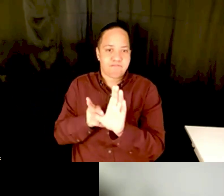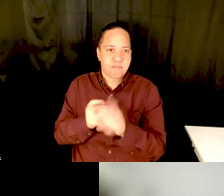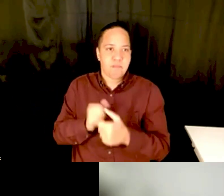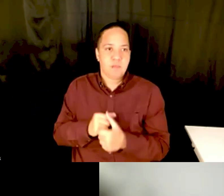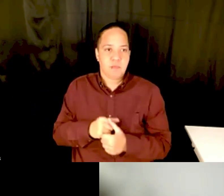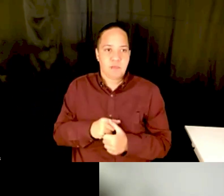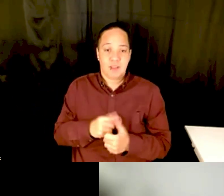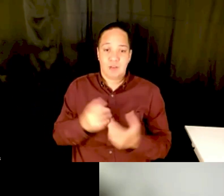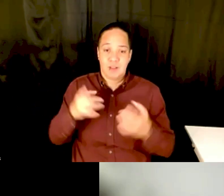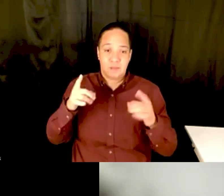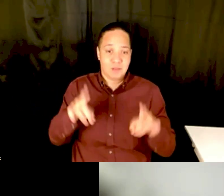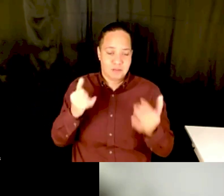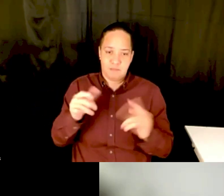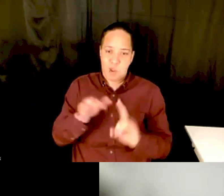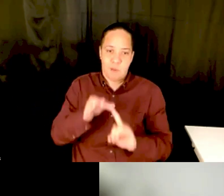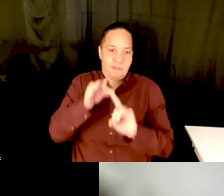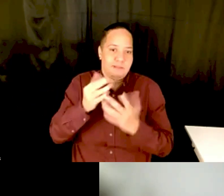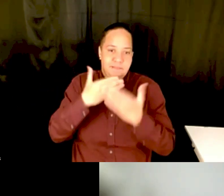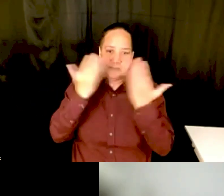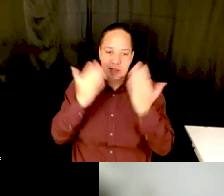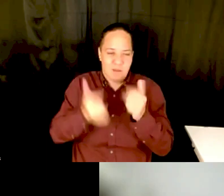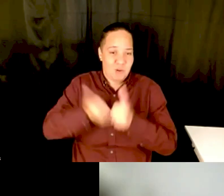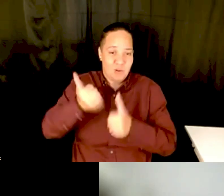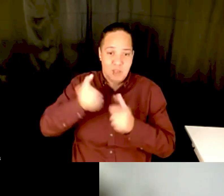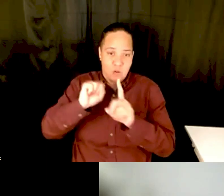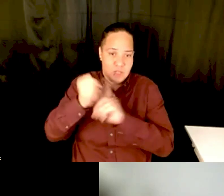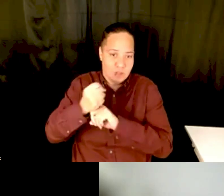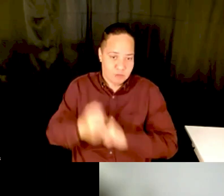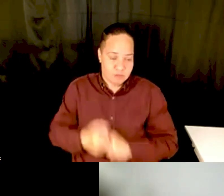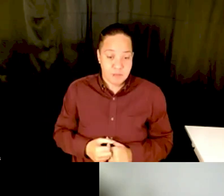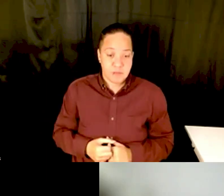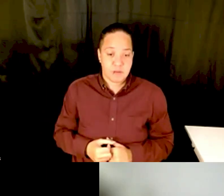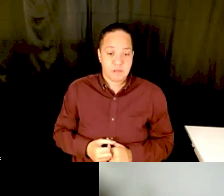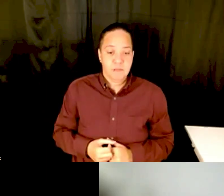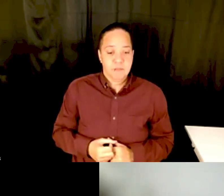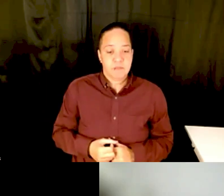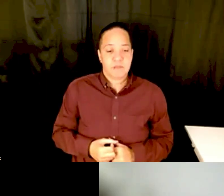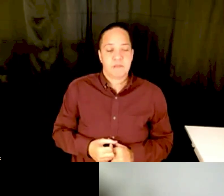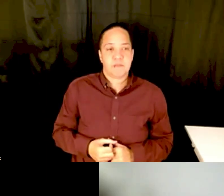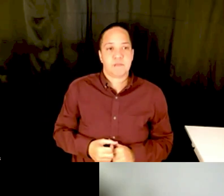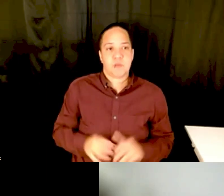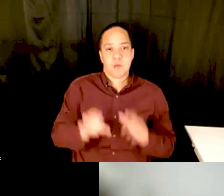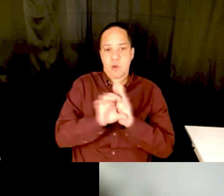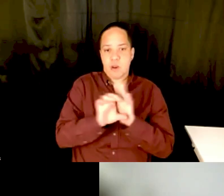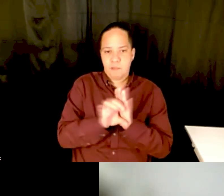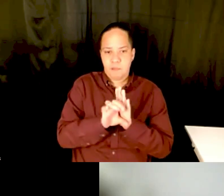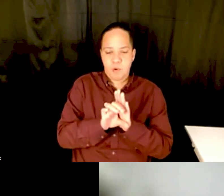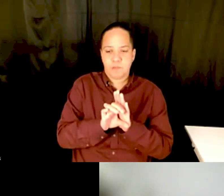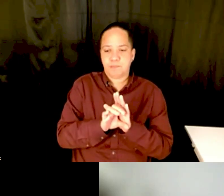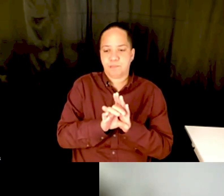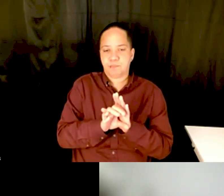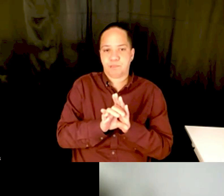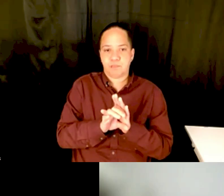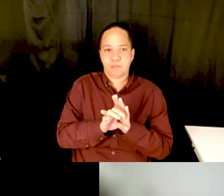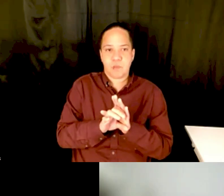del día, no es la excepción, en la mayoría de los casos. Y cuando uno tiene, por ejemplo, yo que sigo pacientes con el